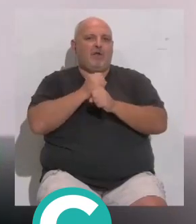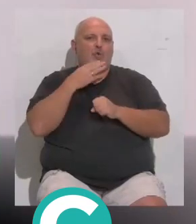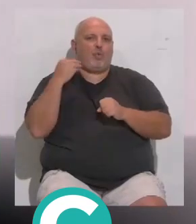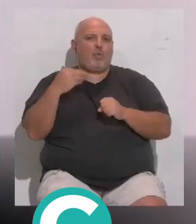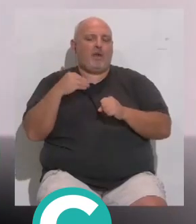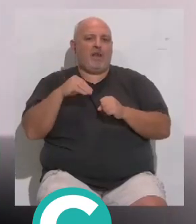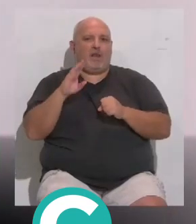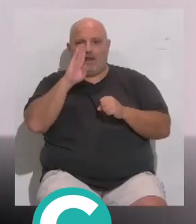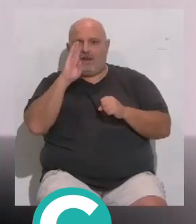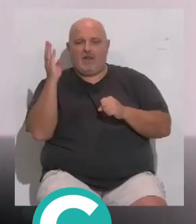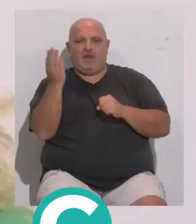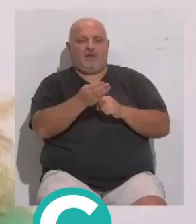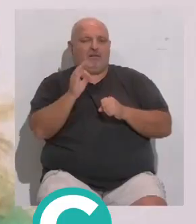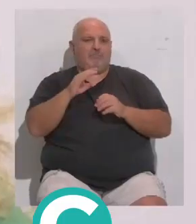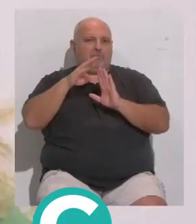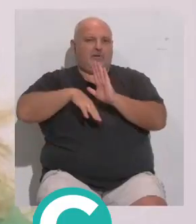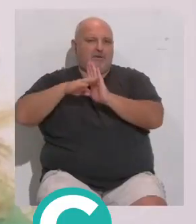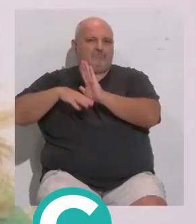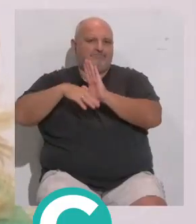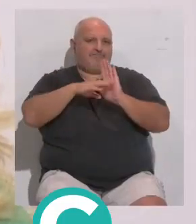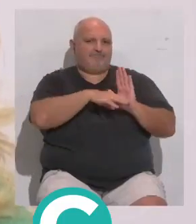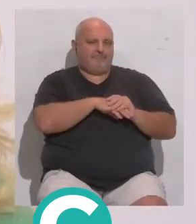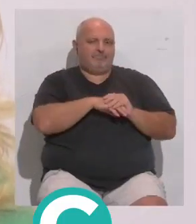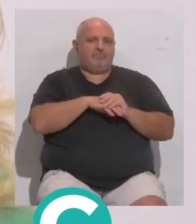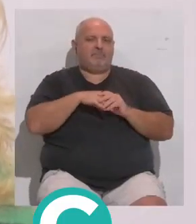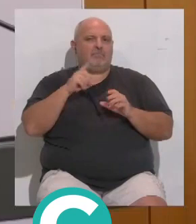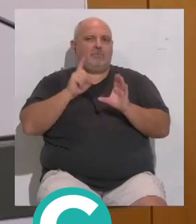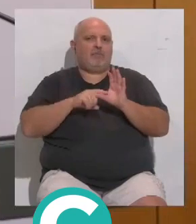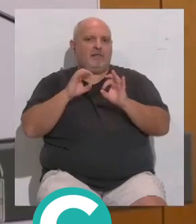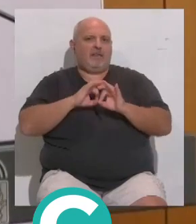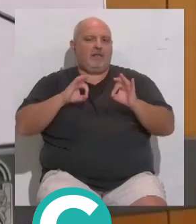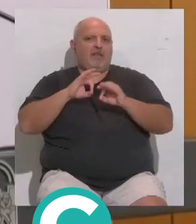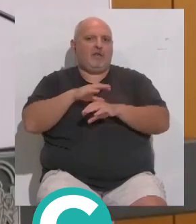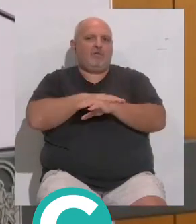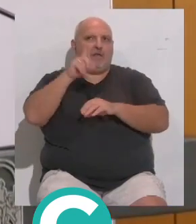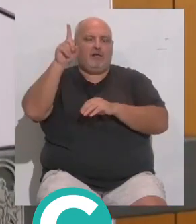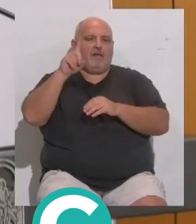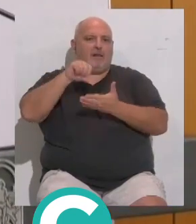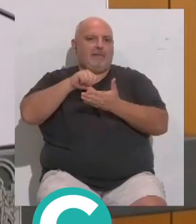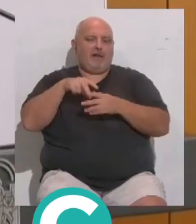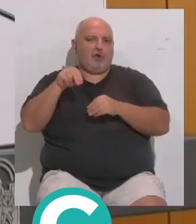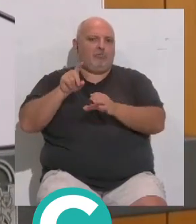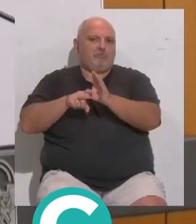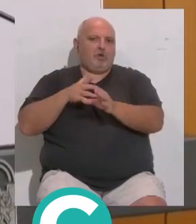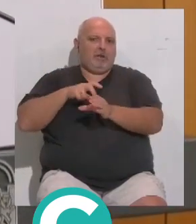juvenil a través de diferentes programas en las que no ha participado el Gobierno de la capital.